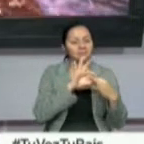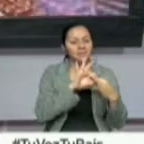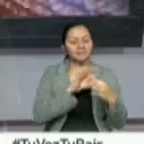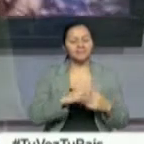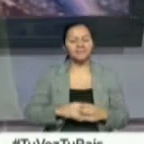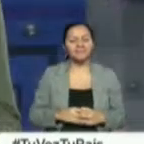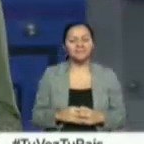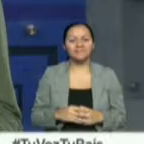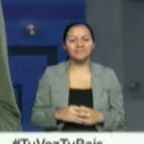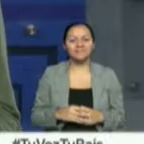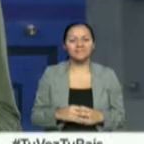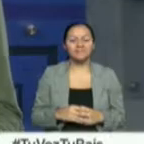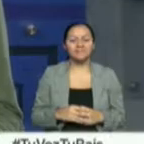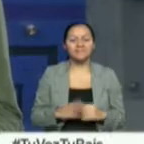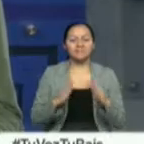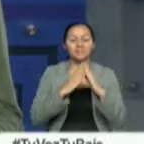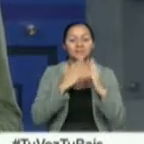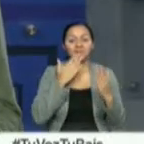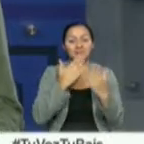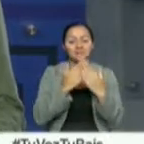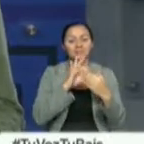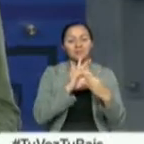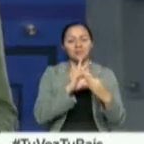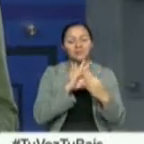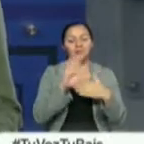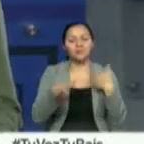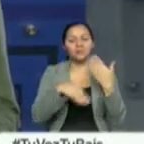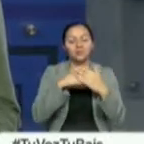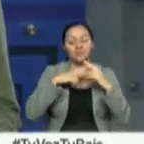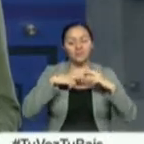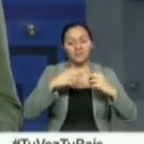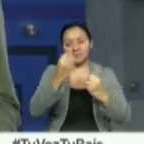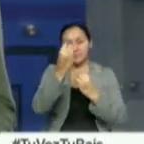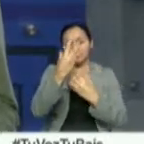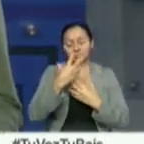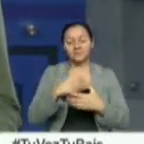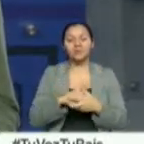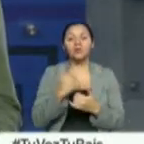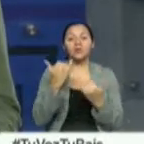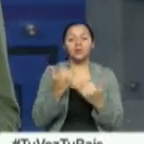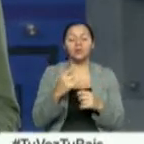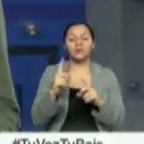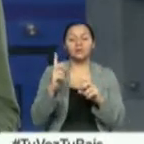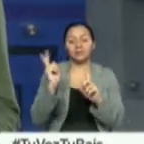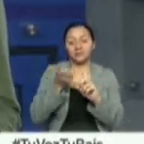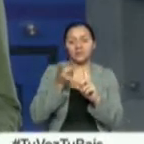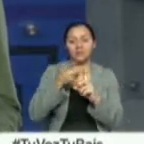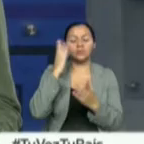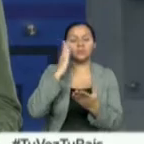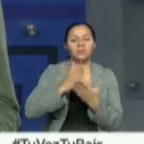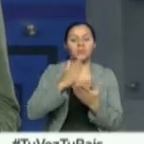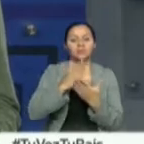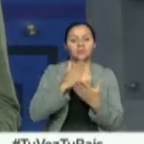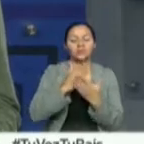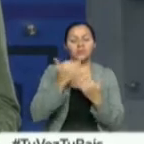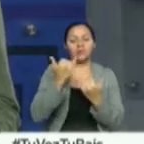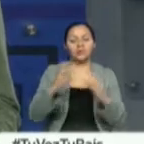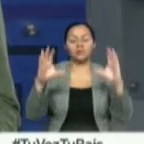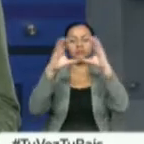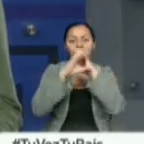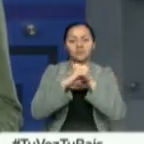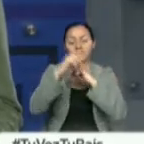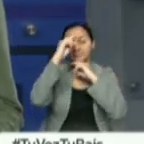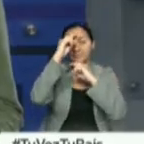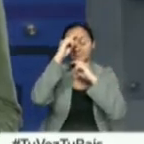net muchas gracias cristina y muchas gracias por tu investigación es tiempo para un segundo paréntesis en este su